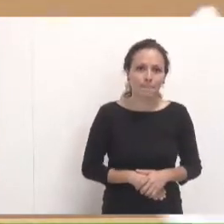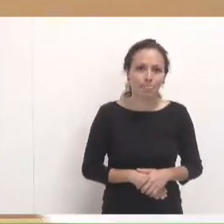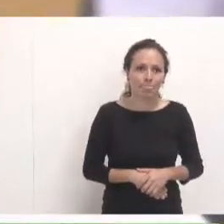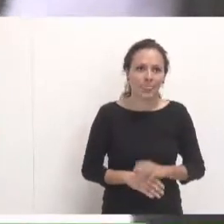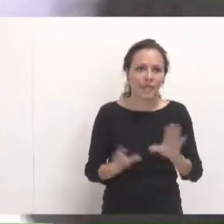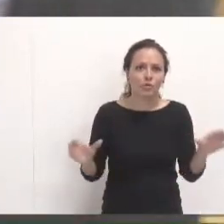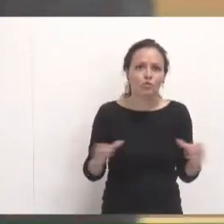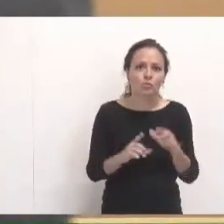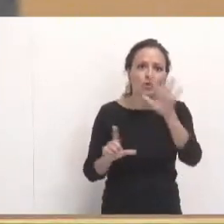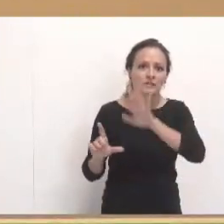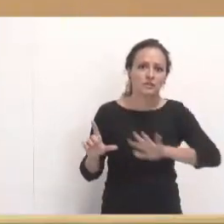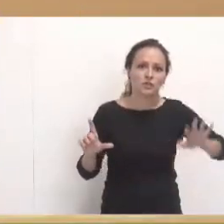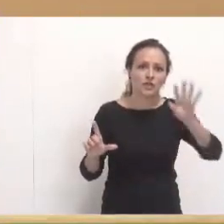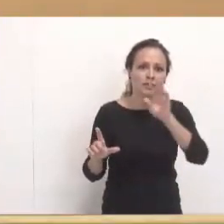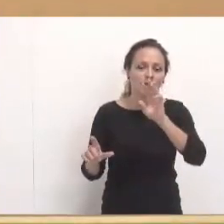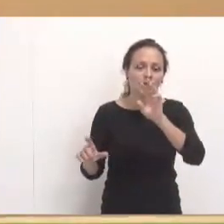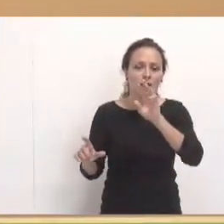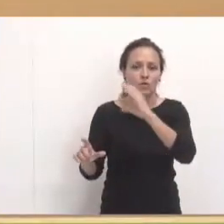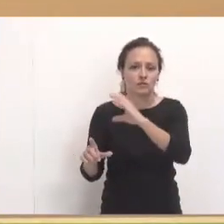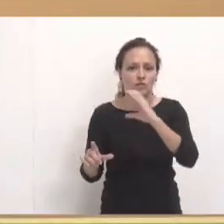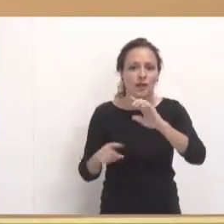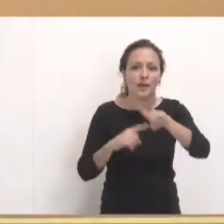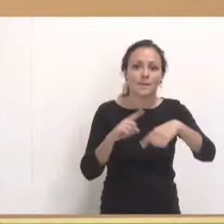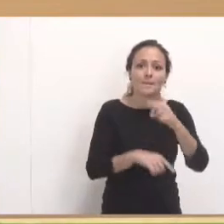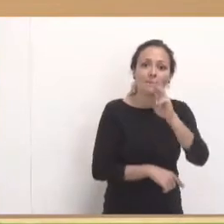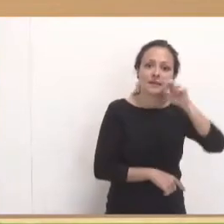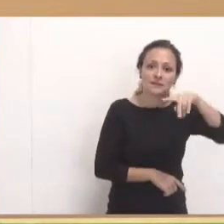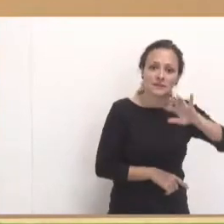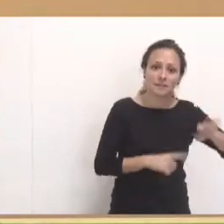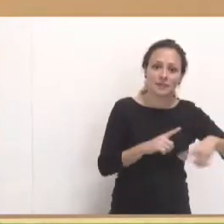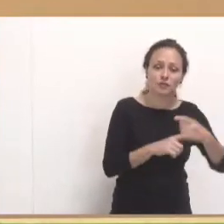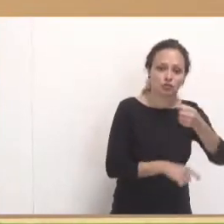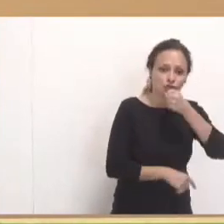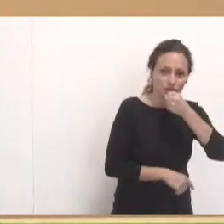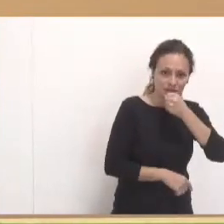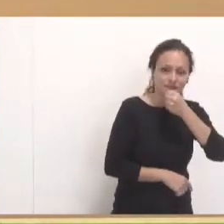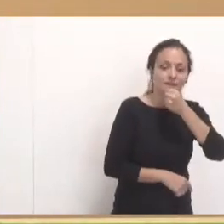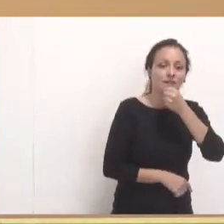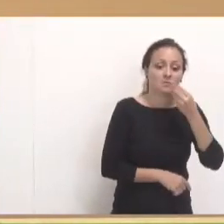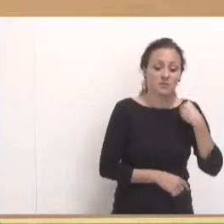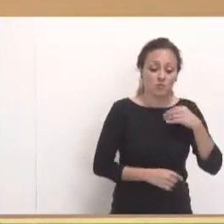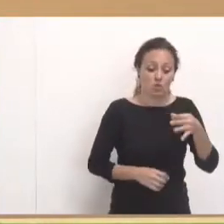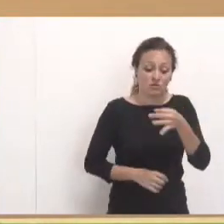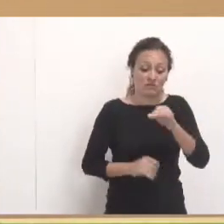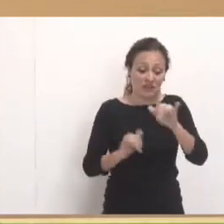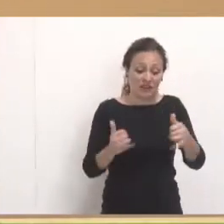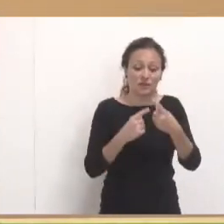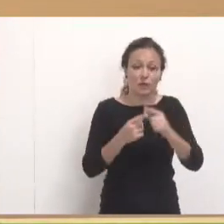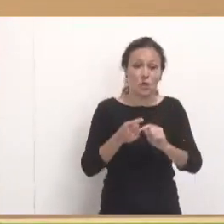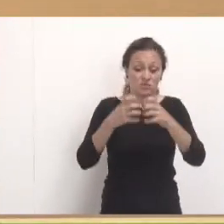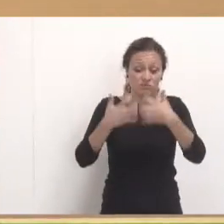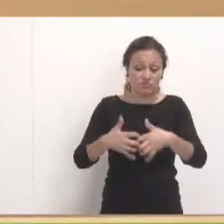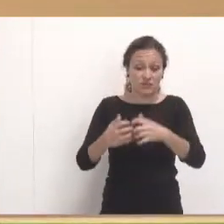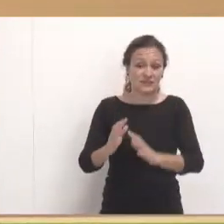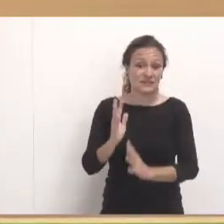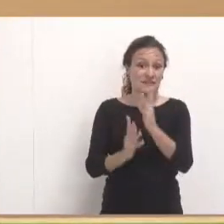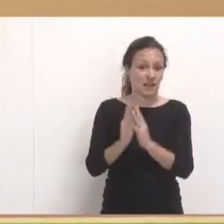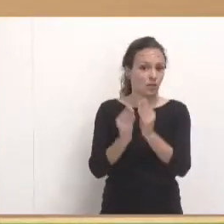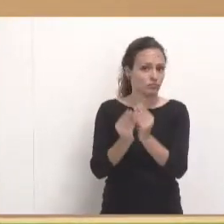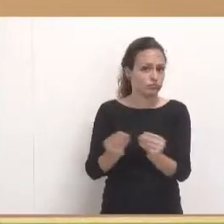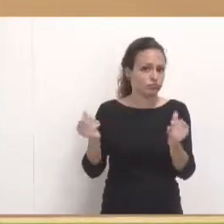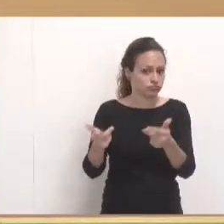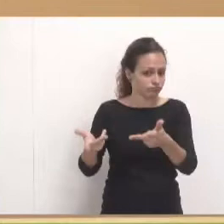los grupos nacionalistas de Coalición Canaria, PNC y Socialista para declarar la isla de Tenerife como territorio libre de incineradoras. Tiene el acuerdo